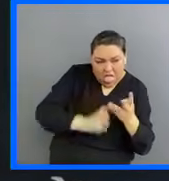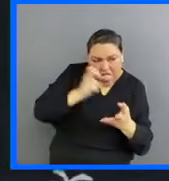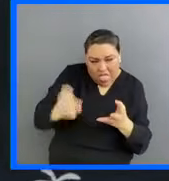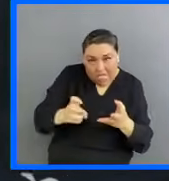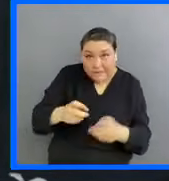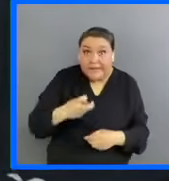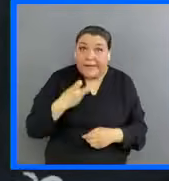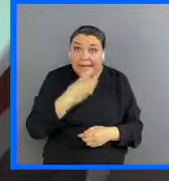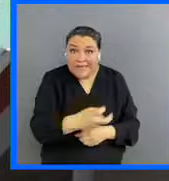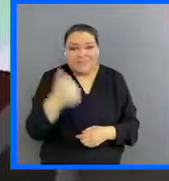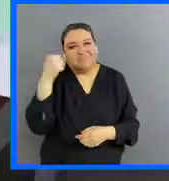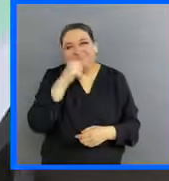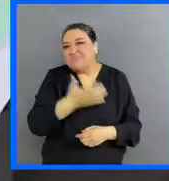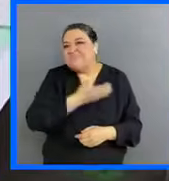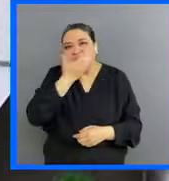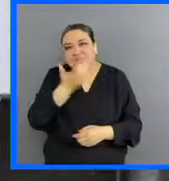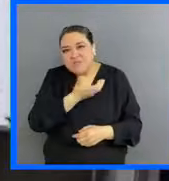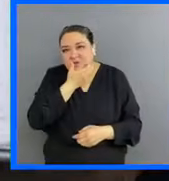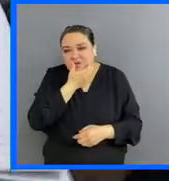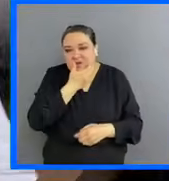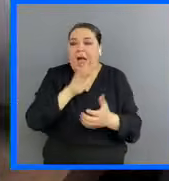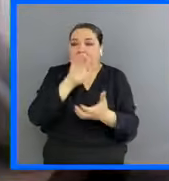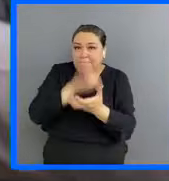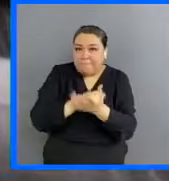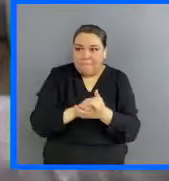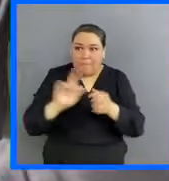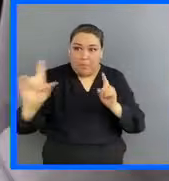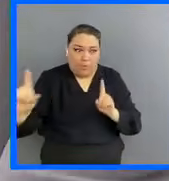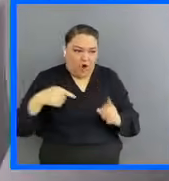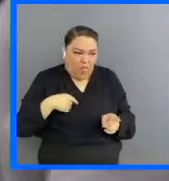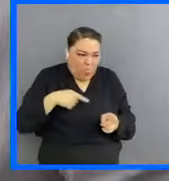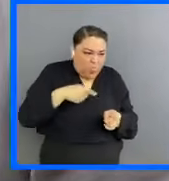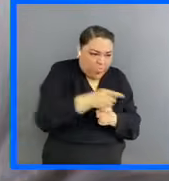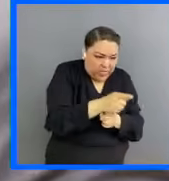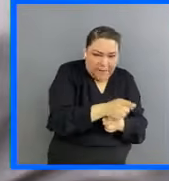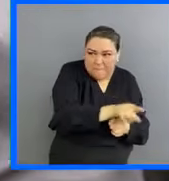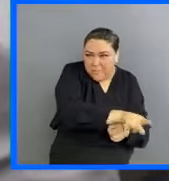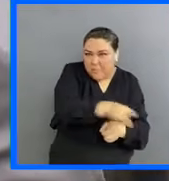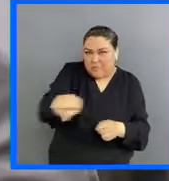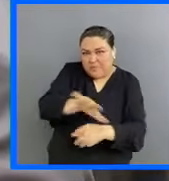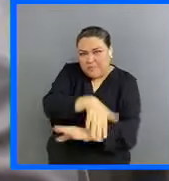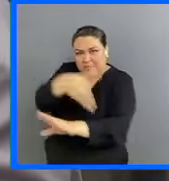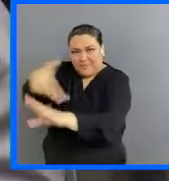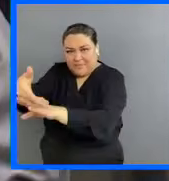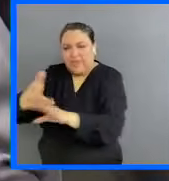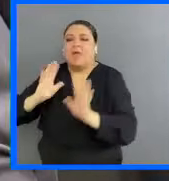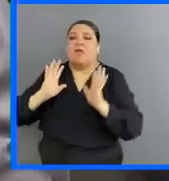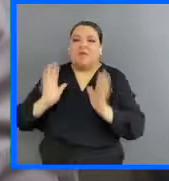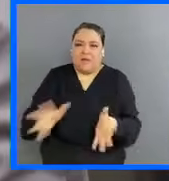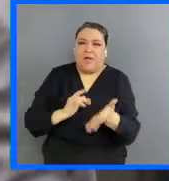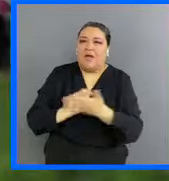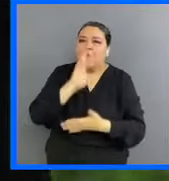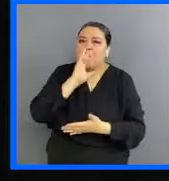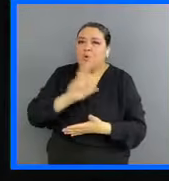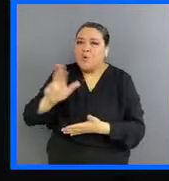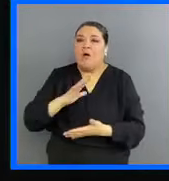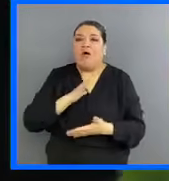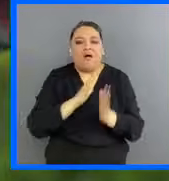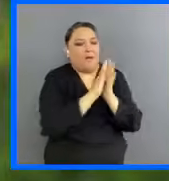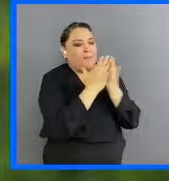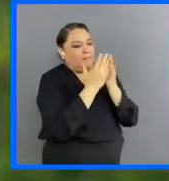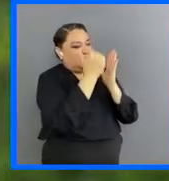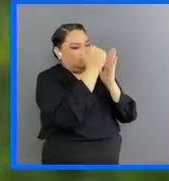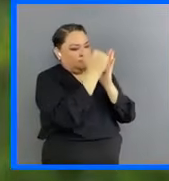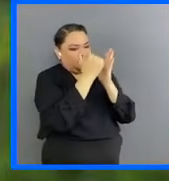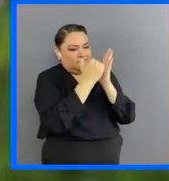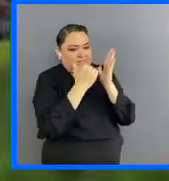de violencia vicaria. Los criterios jurisprudenciales de la Corte sobre el tema han permitido generar un marco de protección frente a los actos